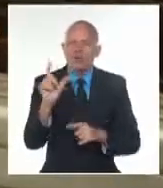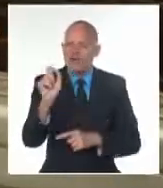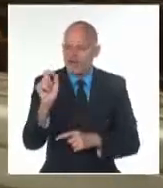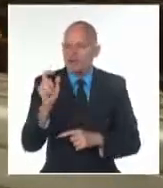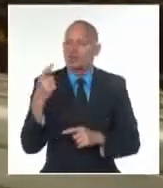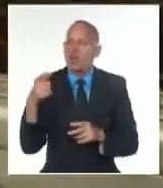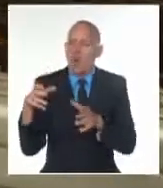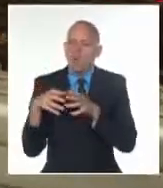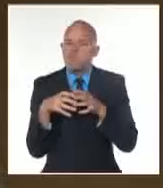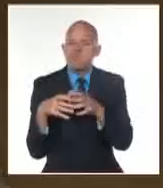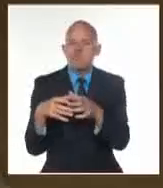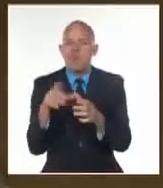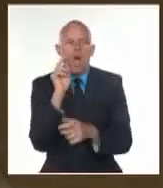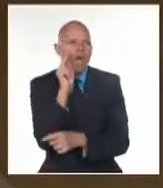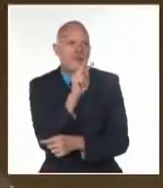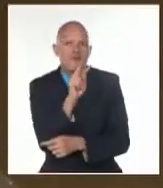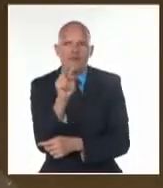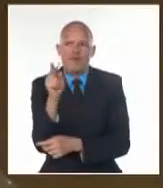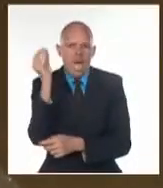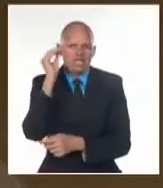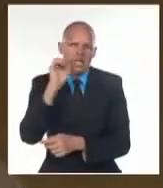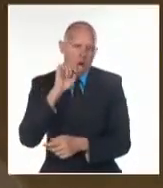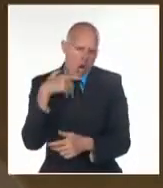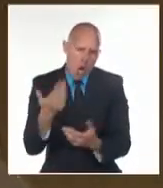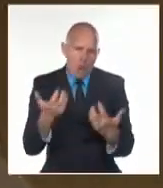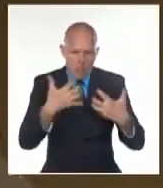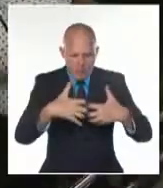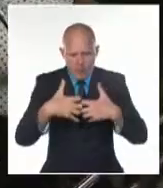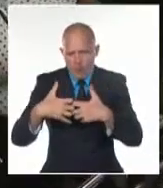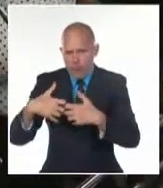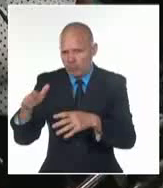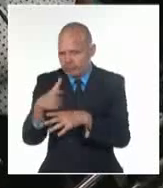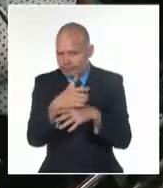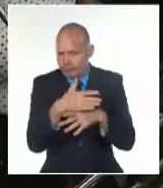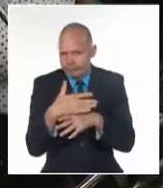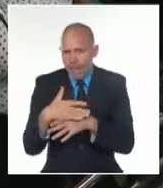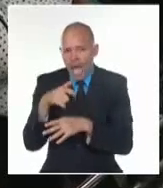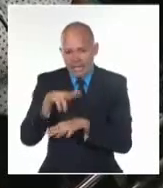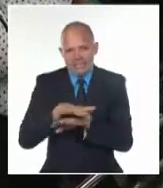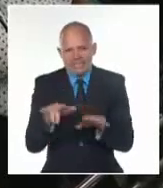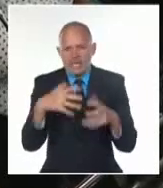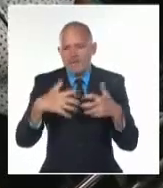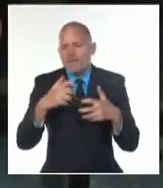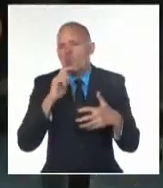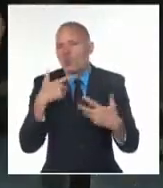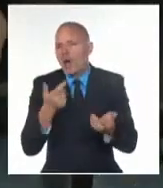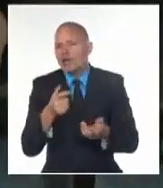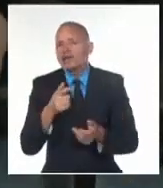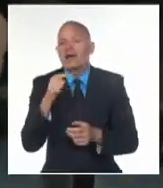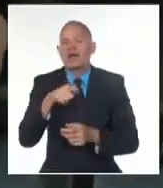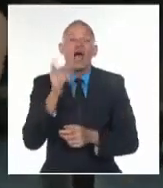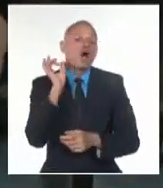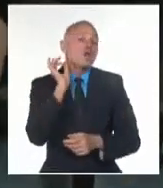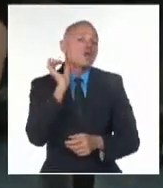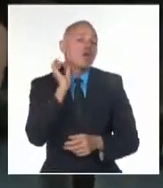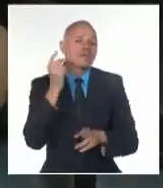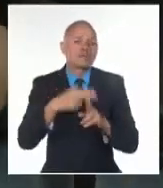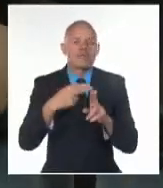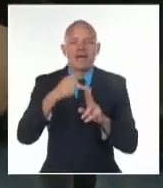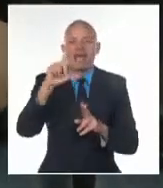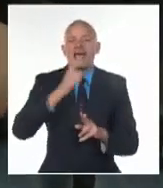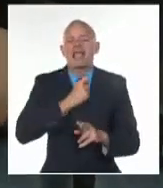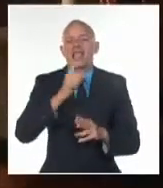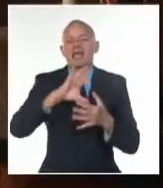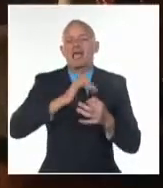conocieron sobre el proceso y las líneas de producción de esta entidad, donde se produce el emblemático ron legendario y otras marcas